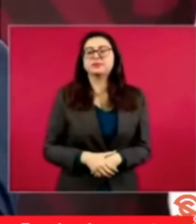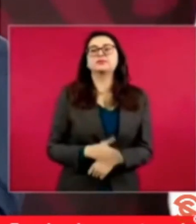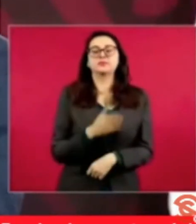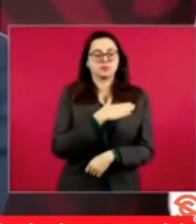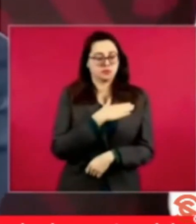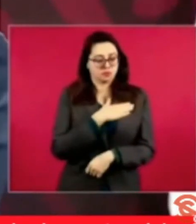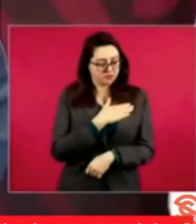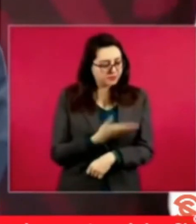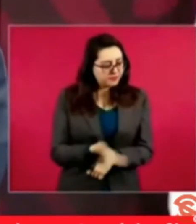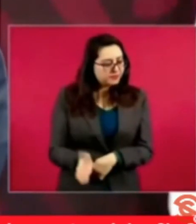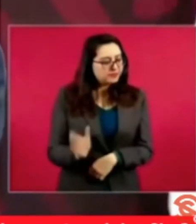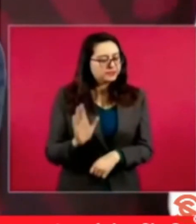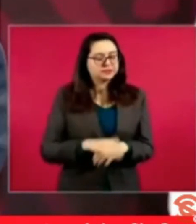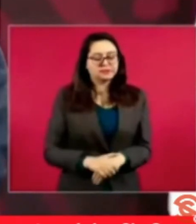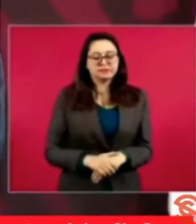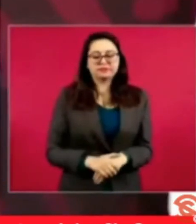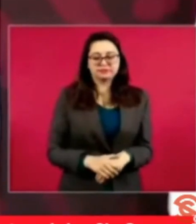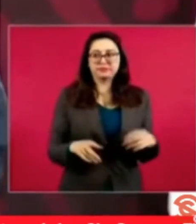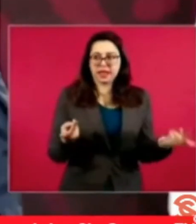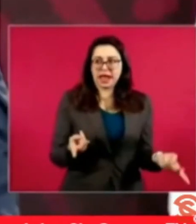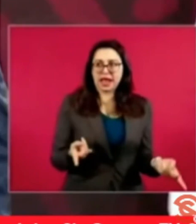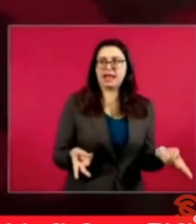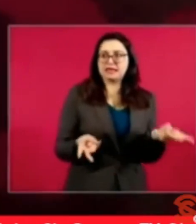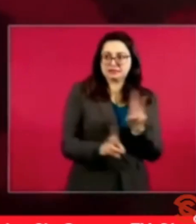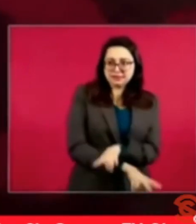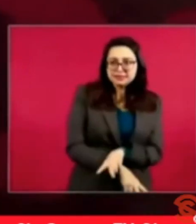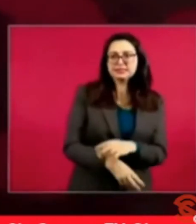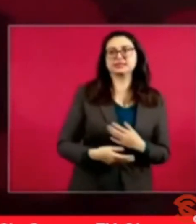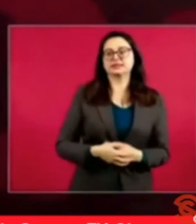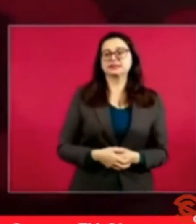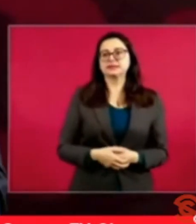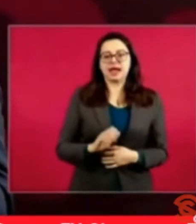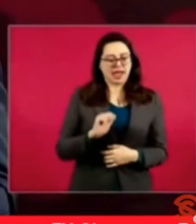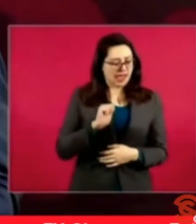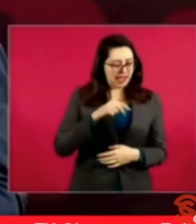Primero Anaya, porque